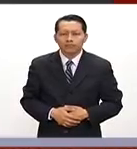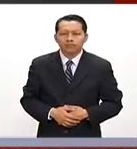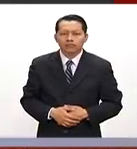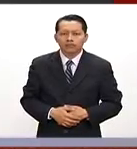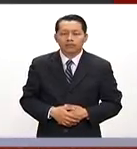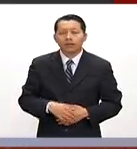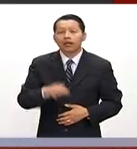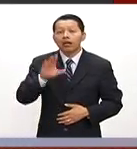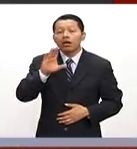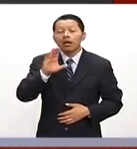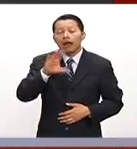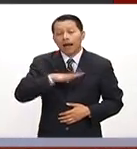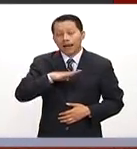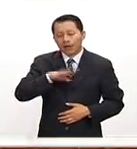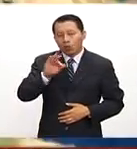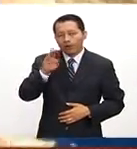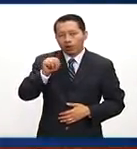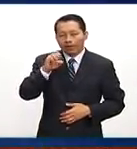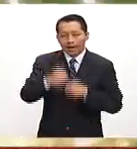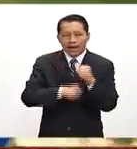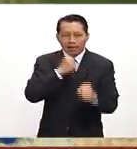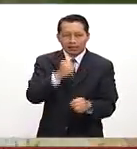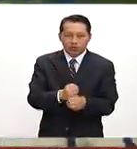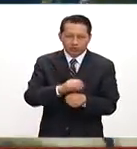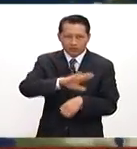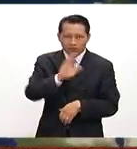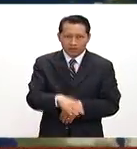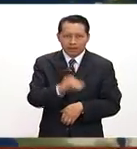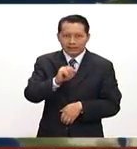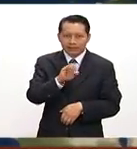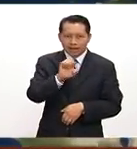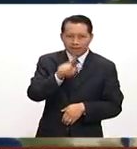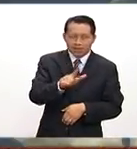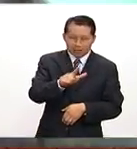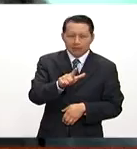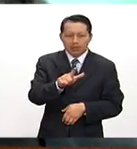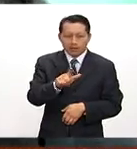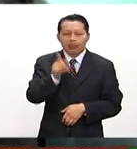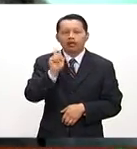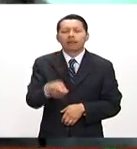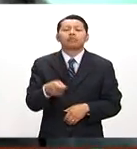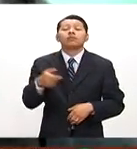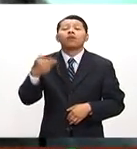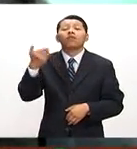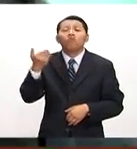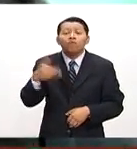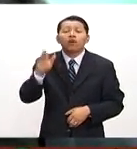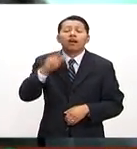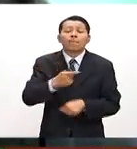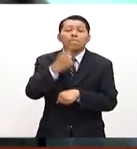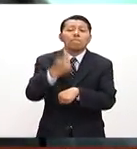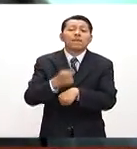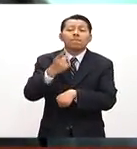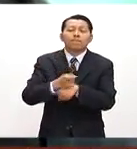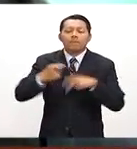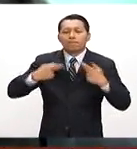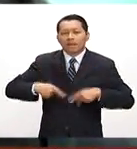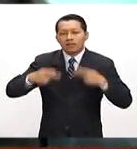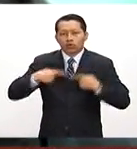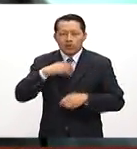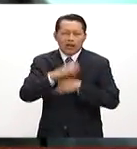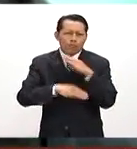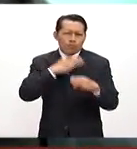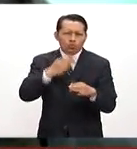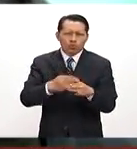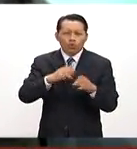A los 49 años de edad falleció Isabel Dinoir. Ella fue la primera persona en el mundo